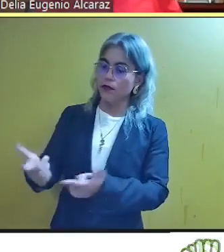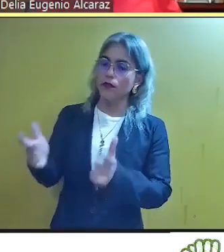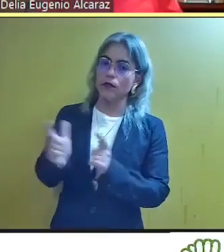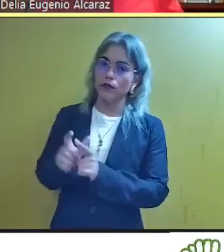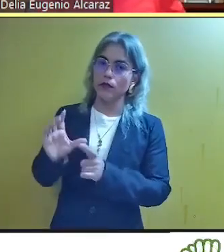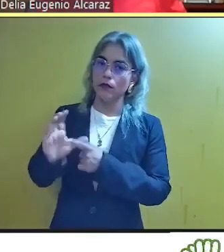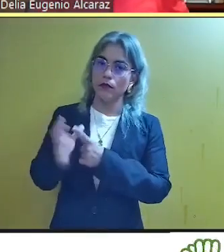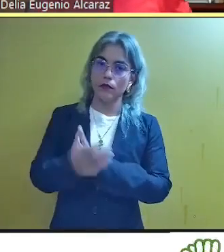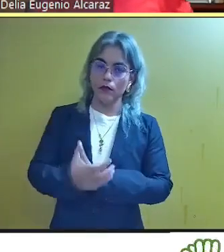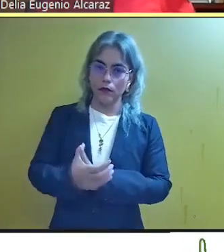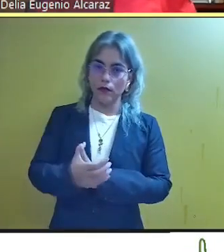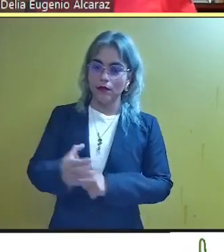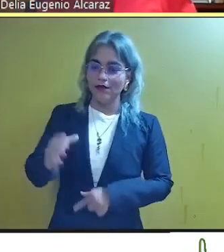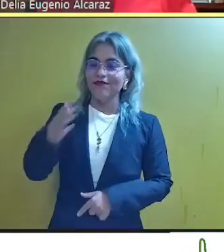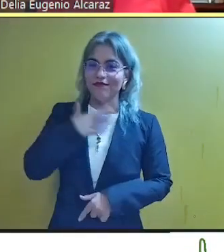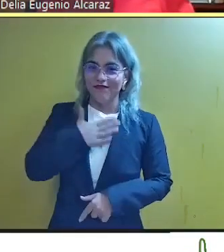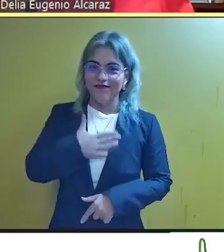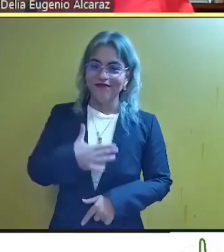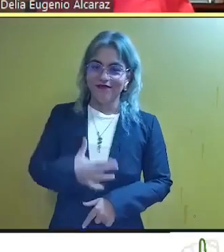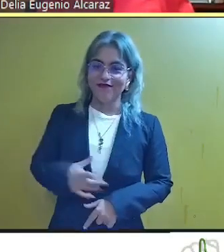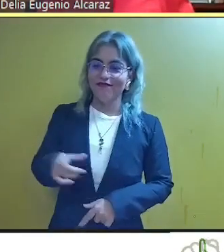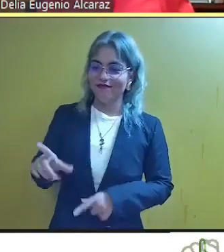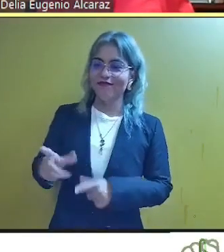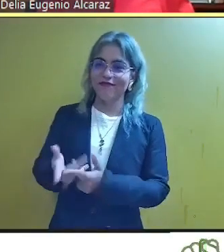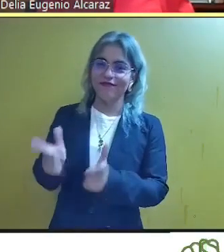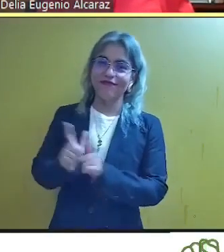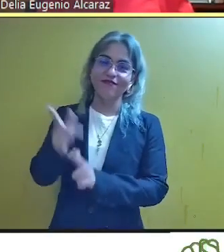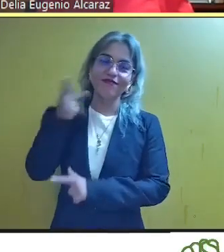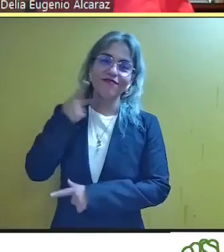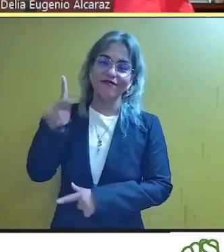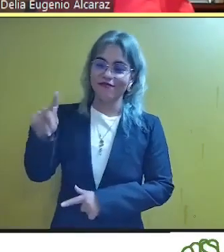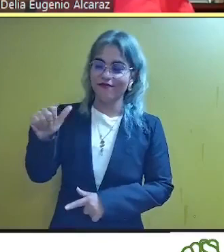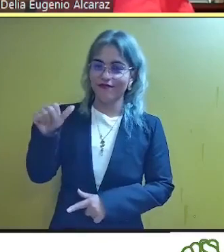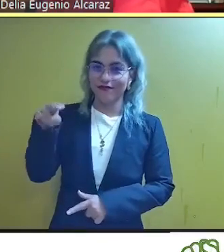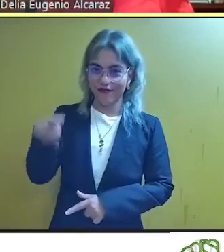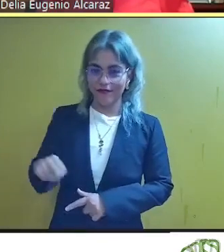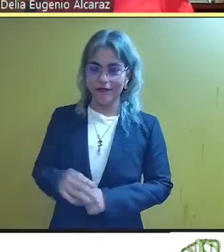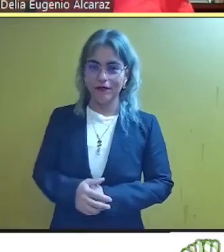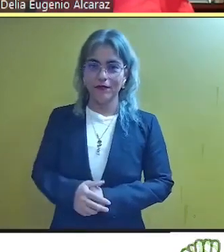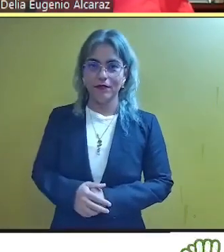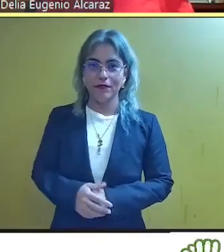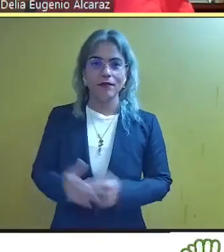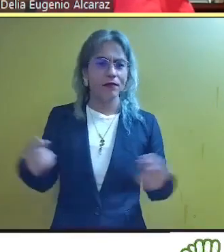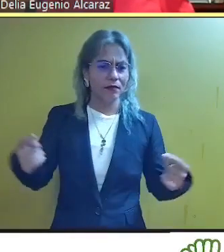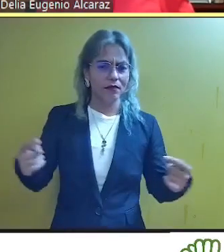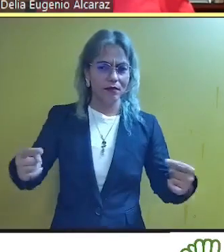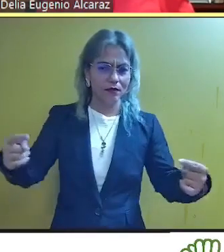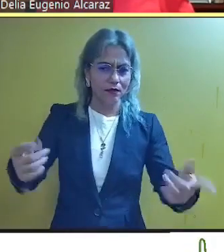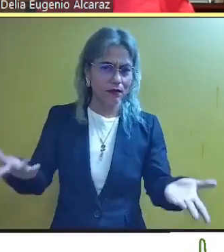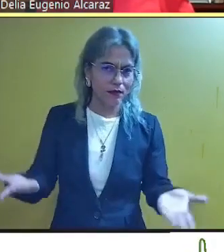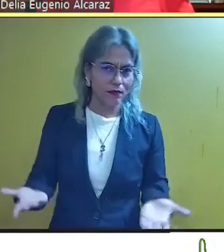Nacional. No hace referencia alguna a una controversia